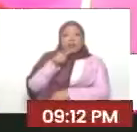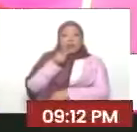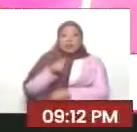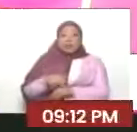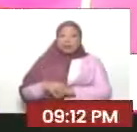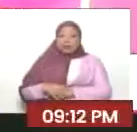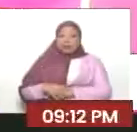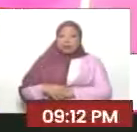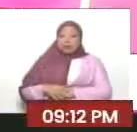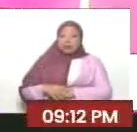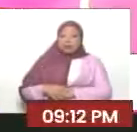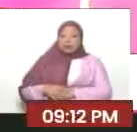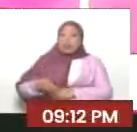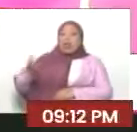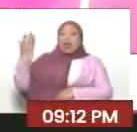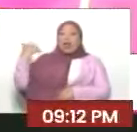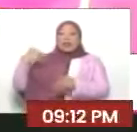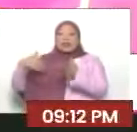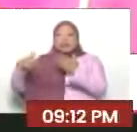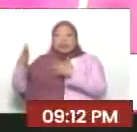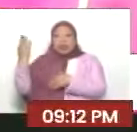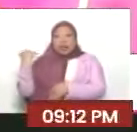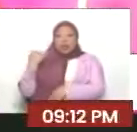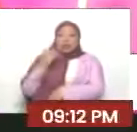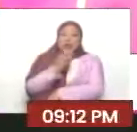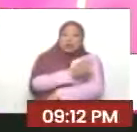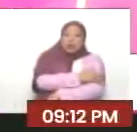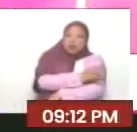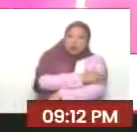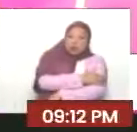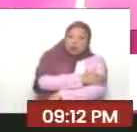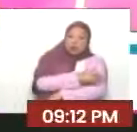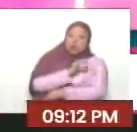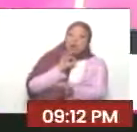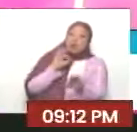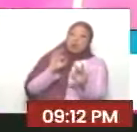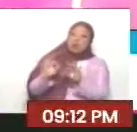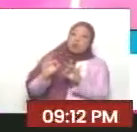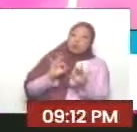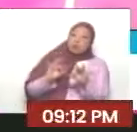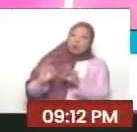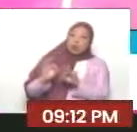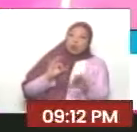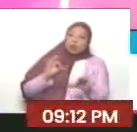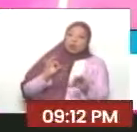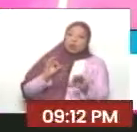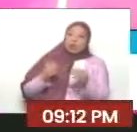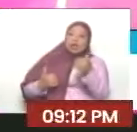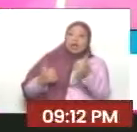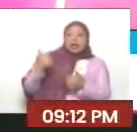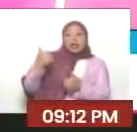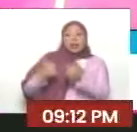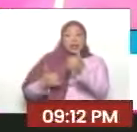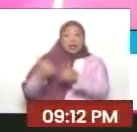Cuando la barbarie estaba en Miranda y nos preparábamos para que Héctor fuese el